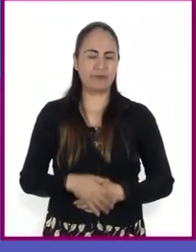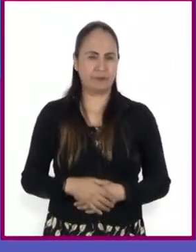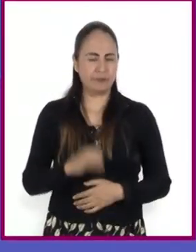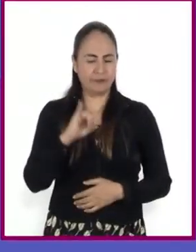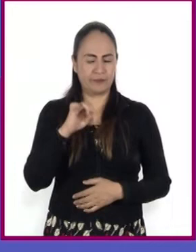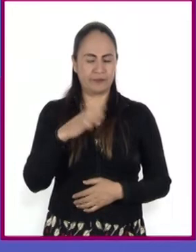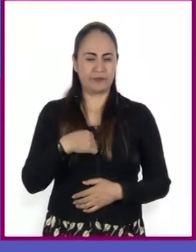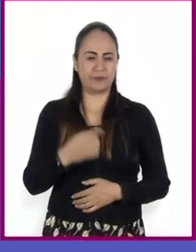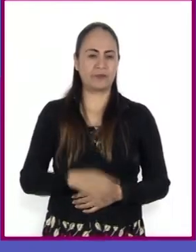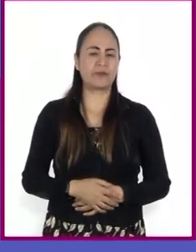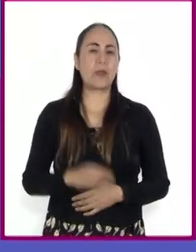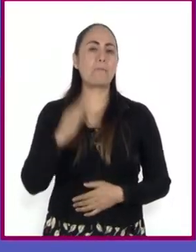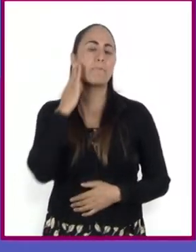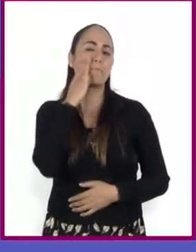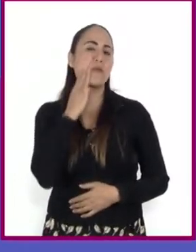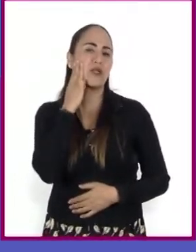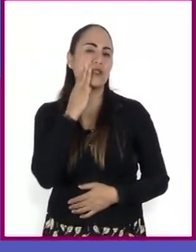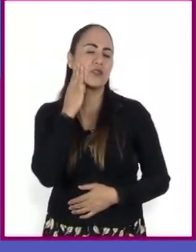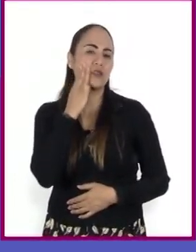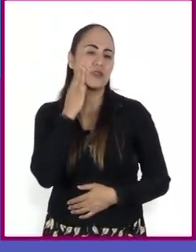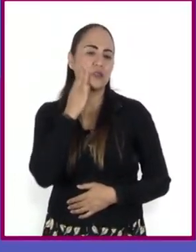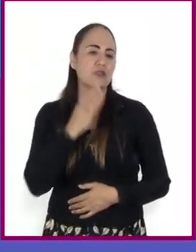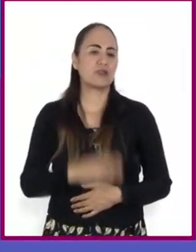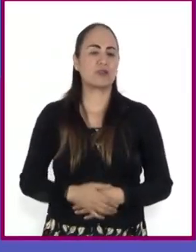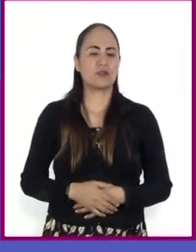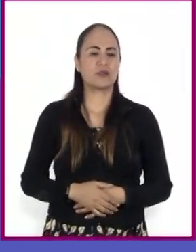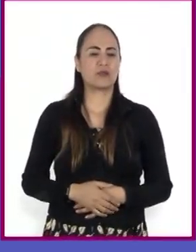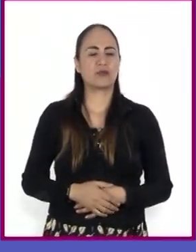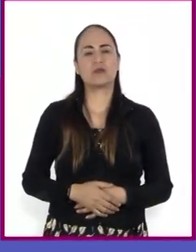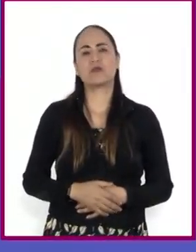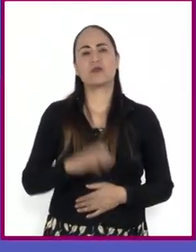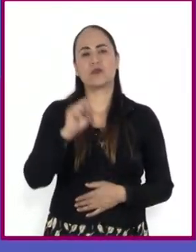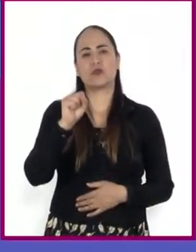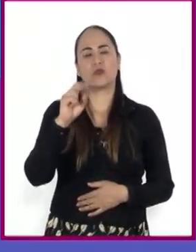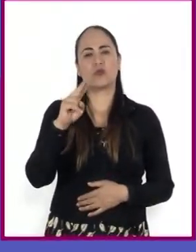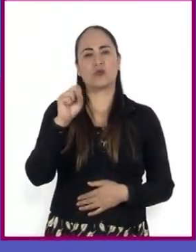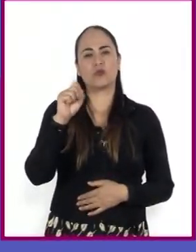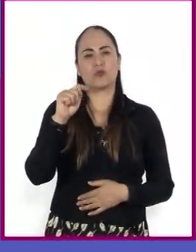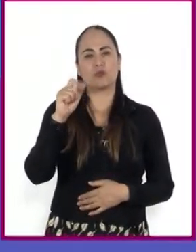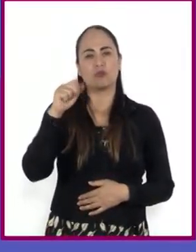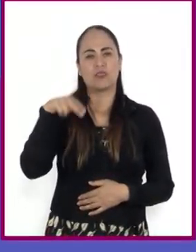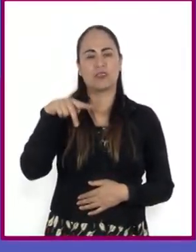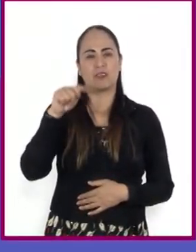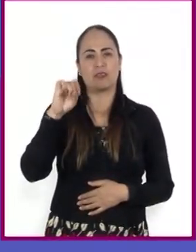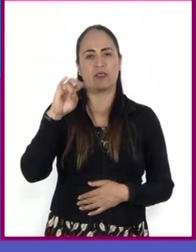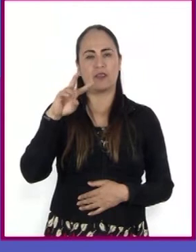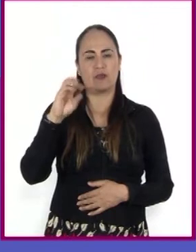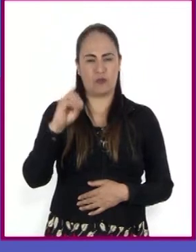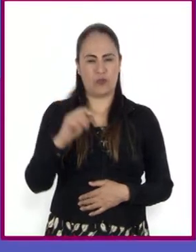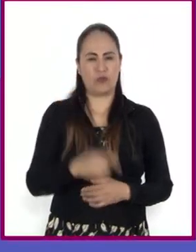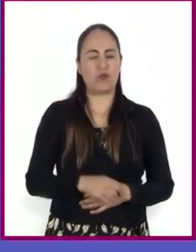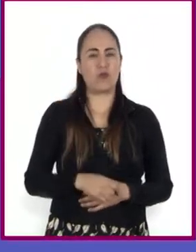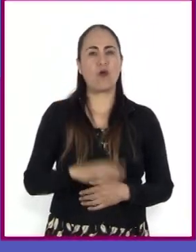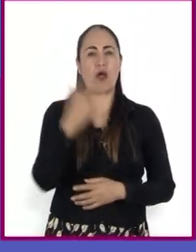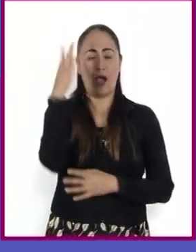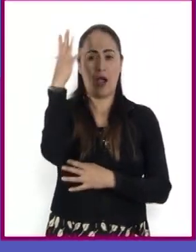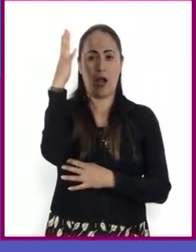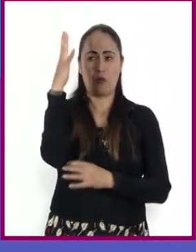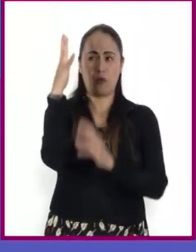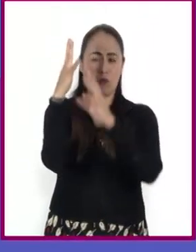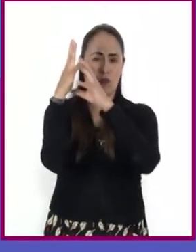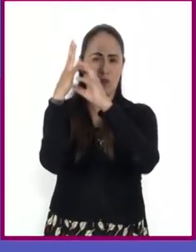Dice, manzana, sustantivo, fruto comestible que crece en árboles.